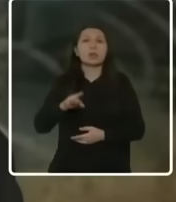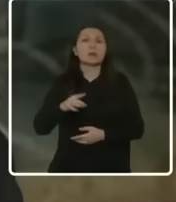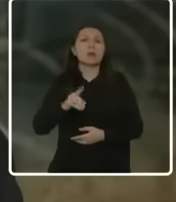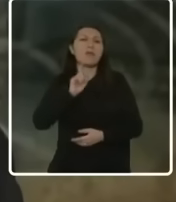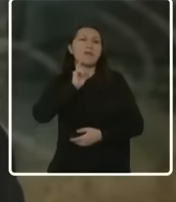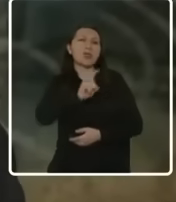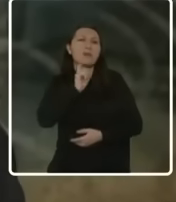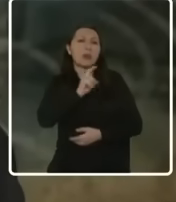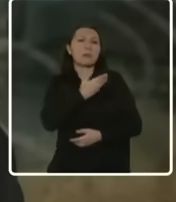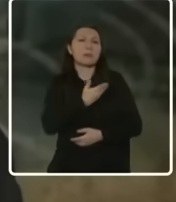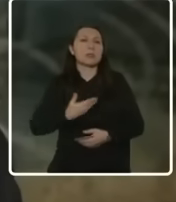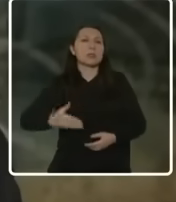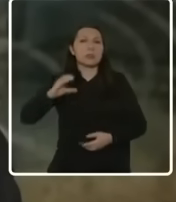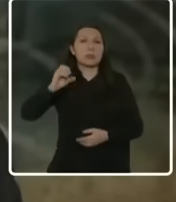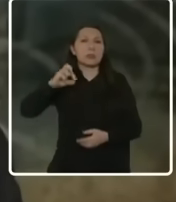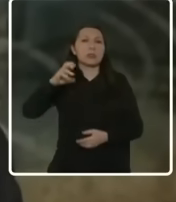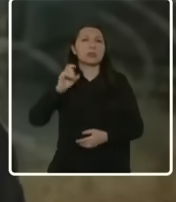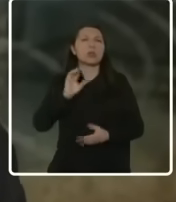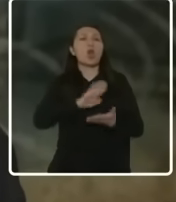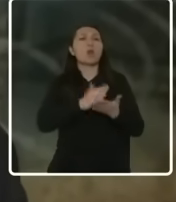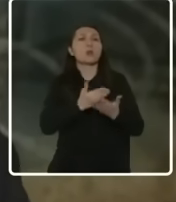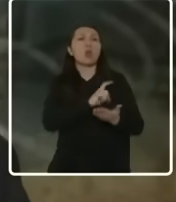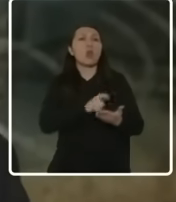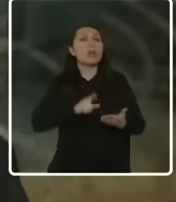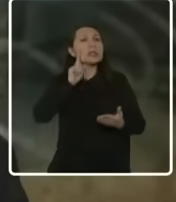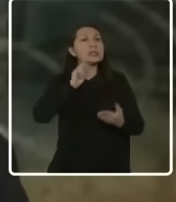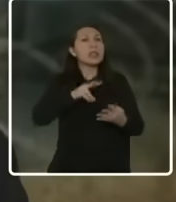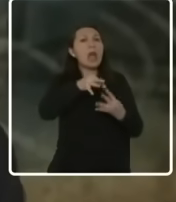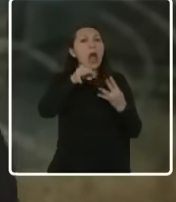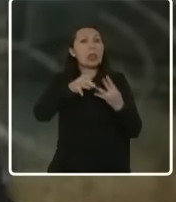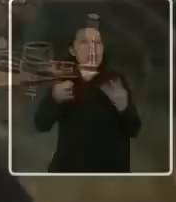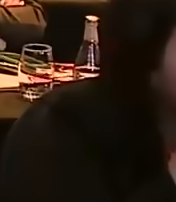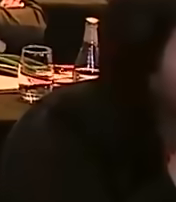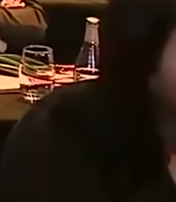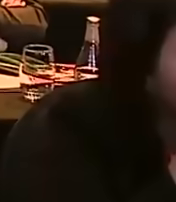principalmente criticar las diferentes medidas que está el gobierno sin ofrecer alternativas a aquella.